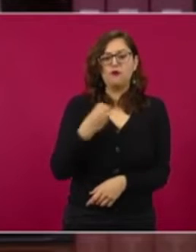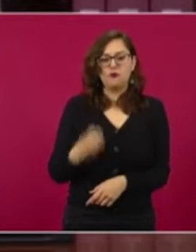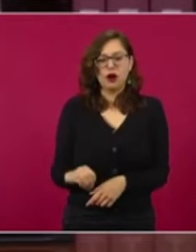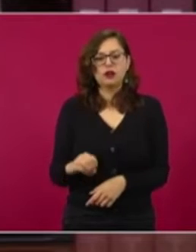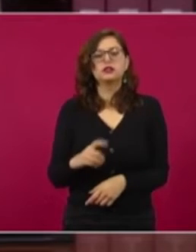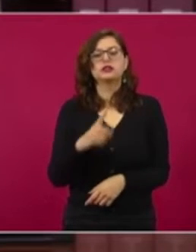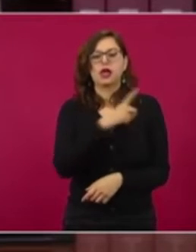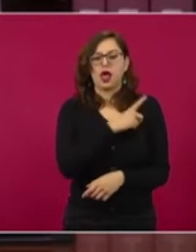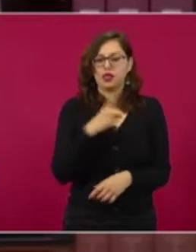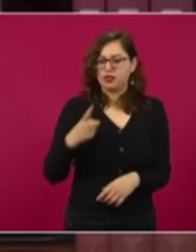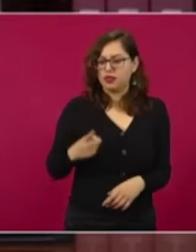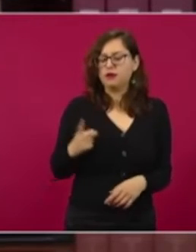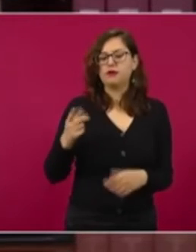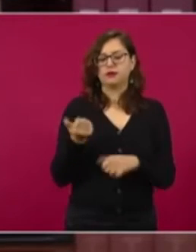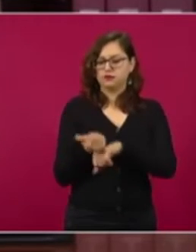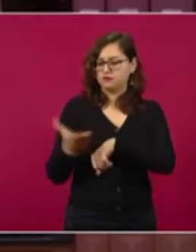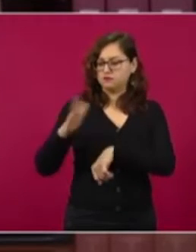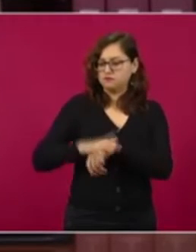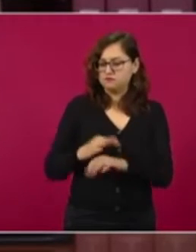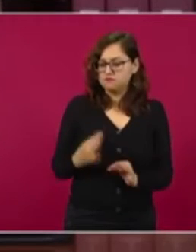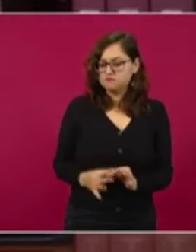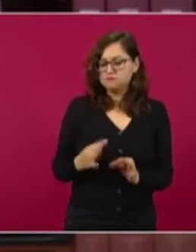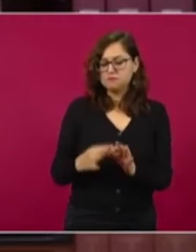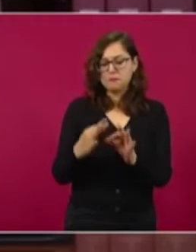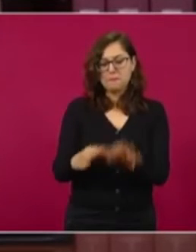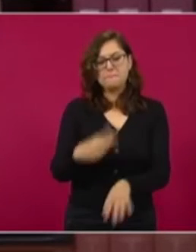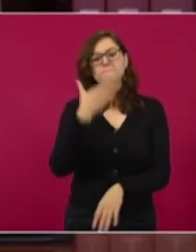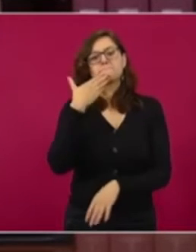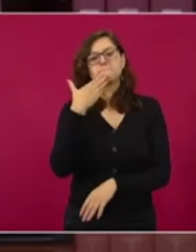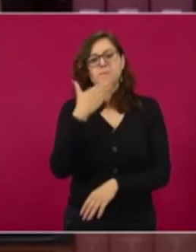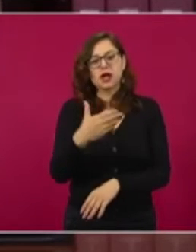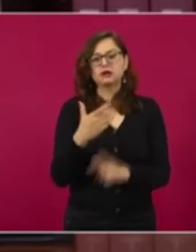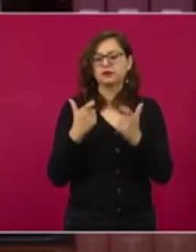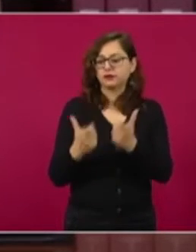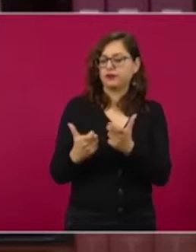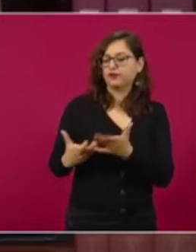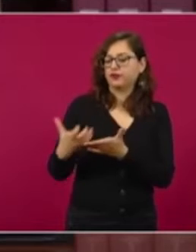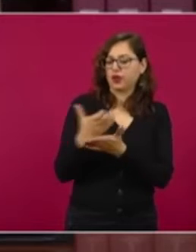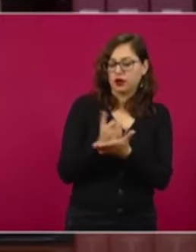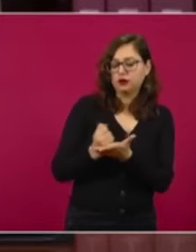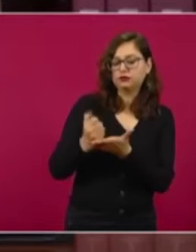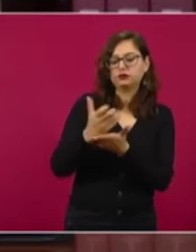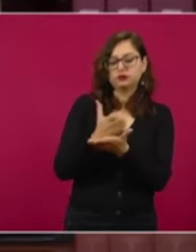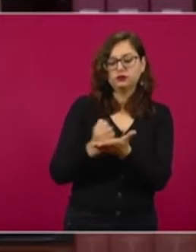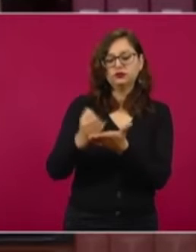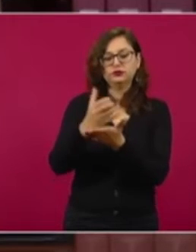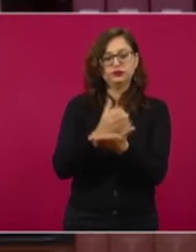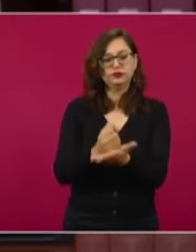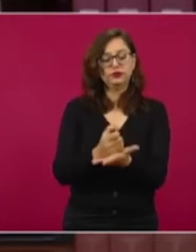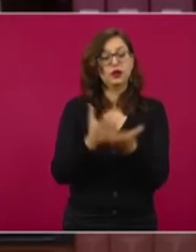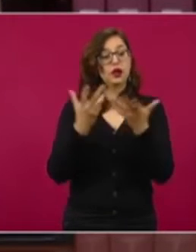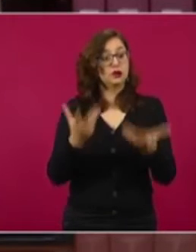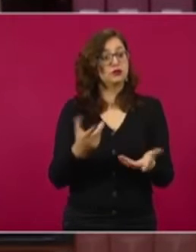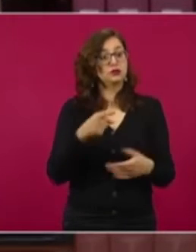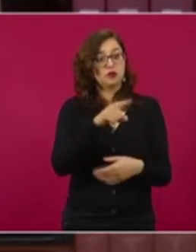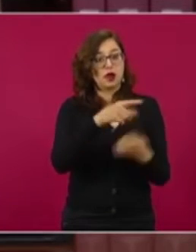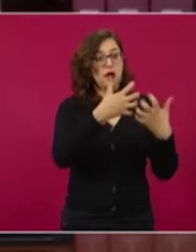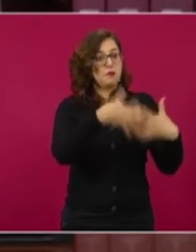a ser buenos administradores, porque las utilidades de las empresas que pertenecen a la